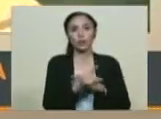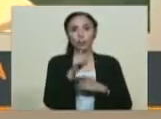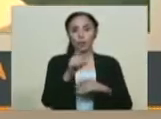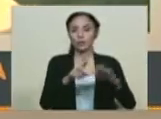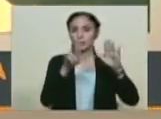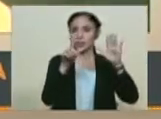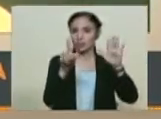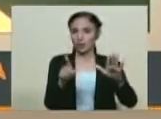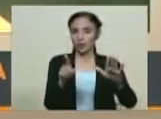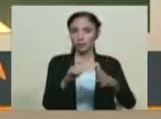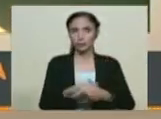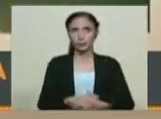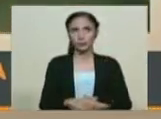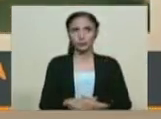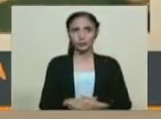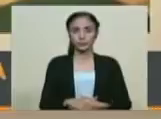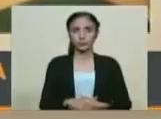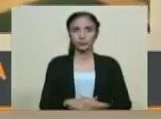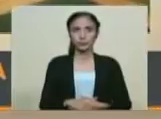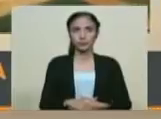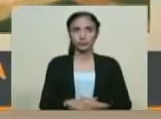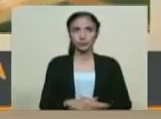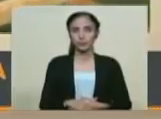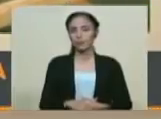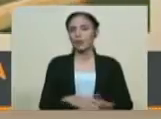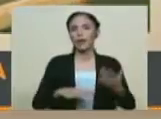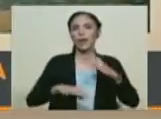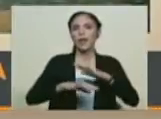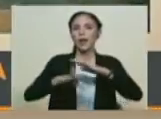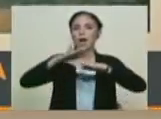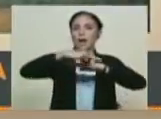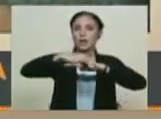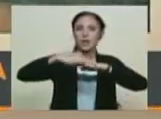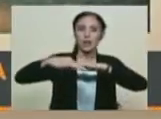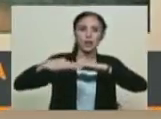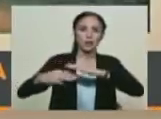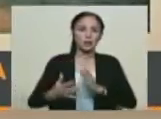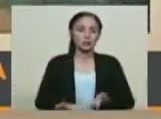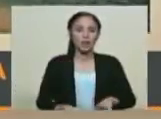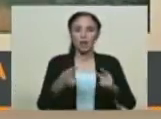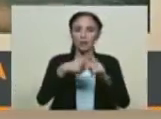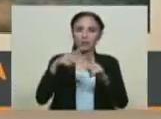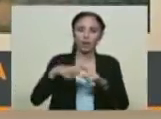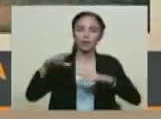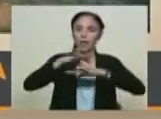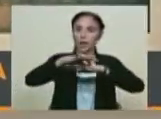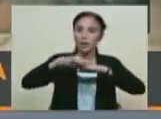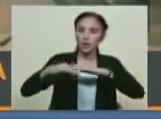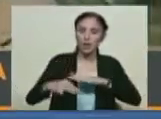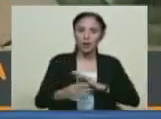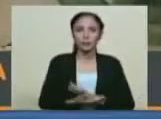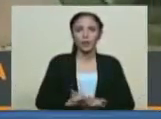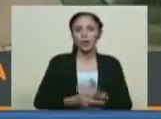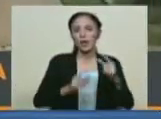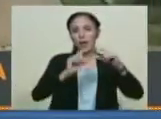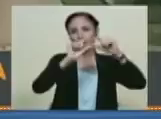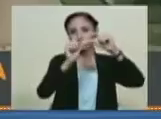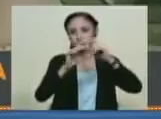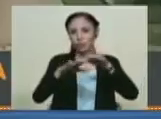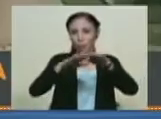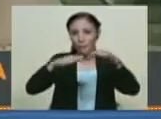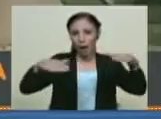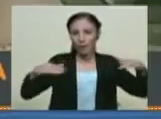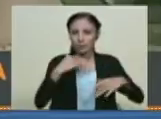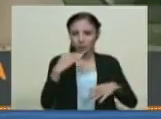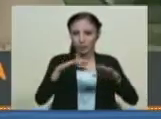Y en la Orchila, en la Tortuga, en los Roques, en todo el espacio insular. Así